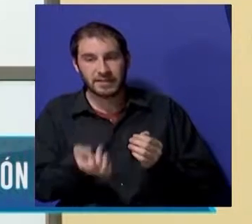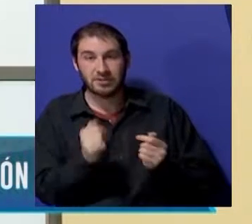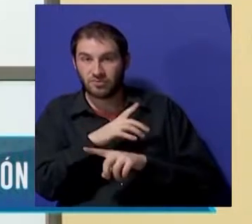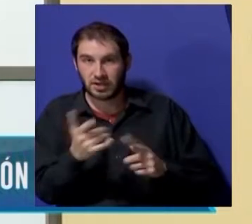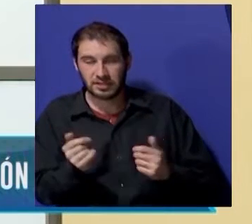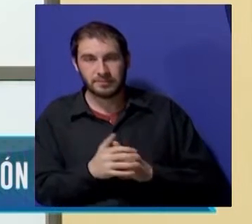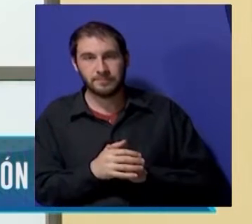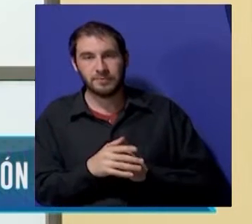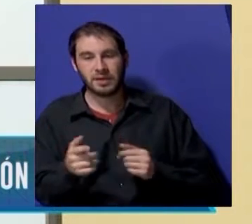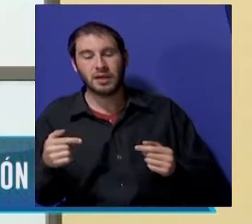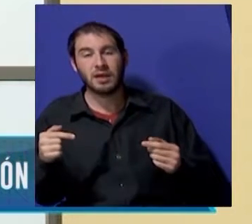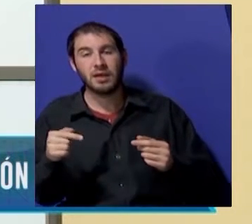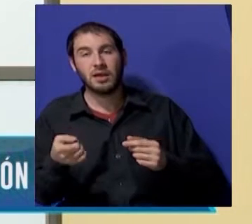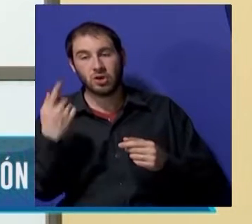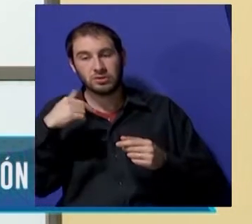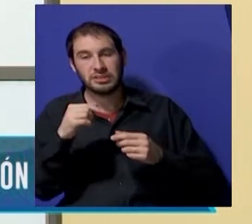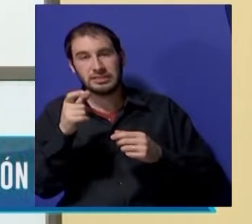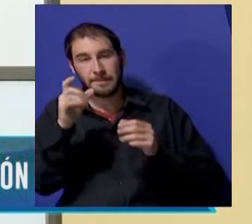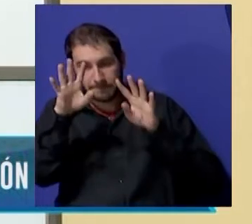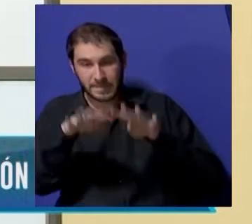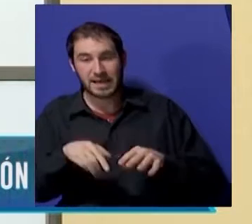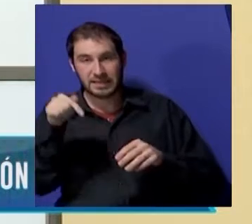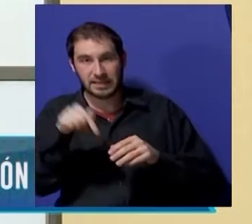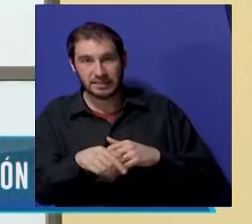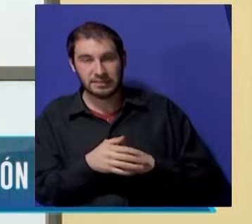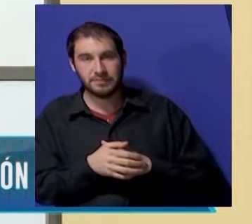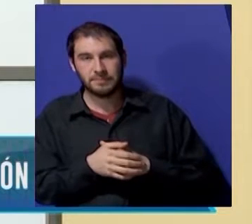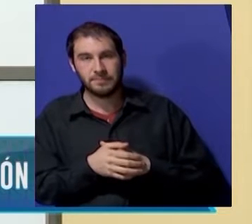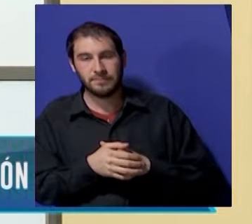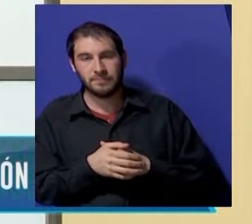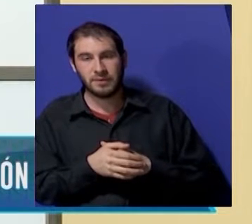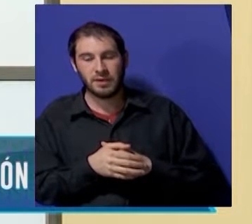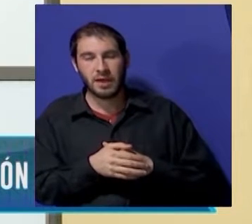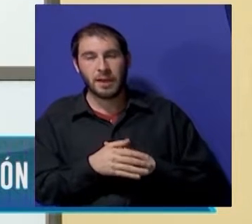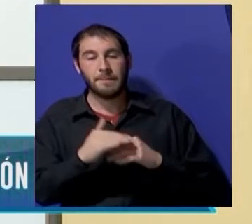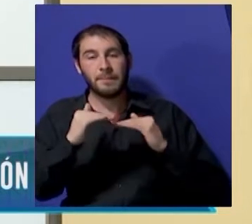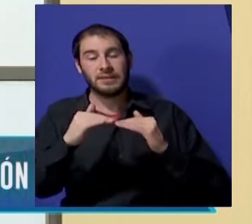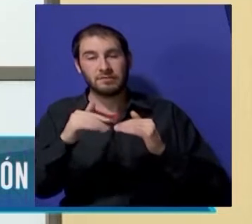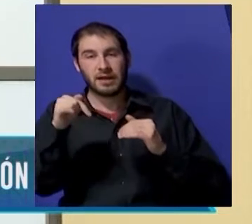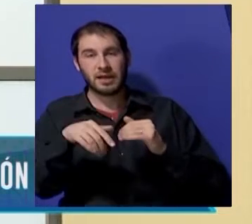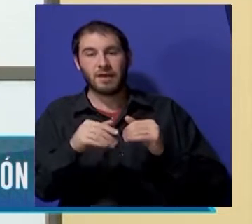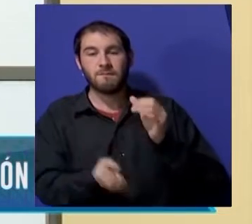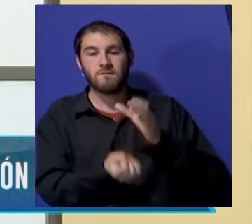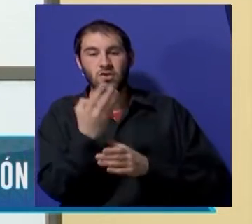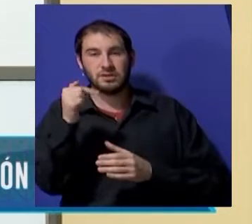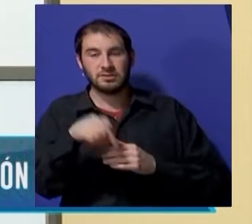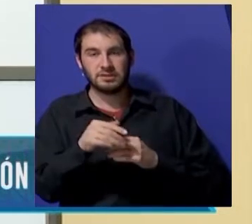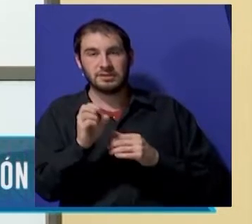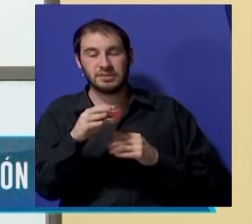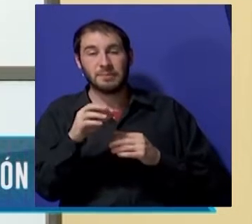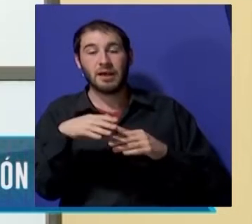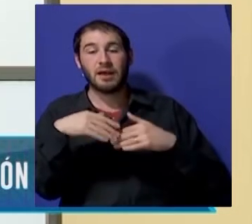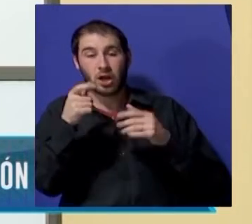Y un poco el origen de Chequeado, que es la plataforma online de una fundación, que es la Fundación para